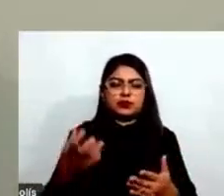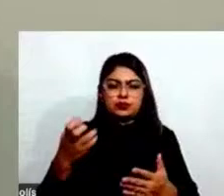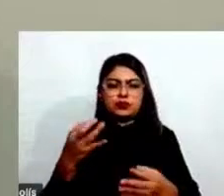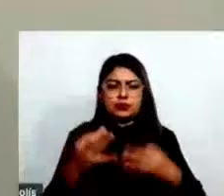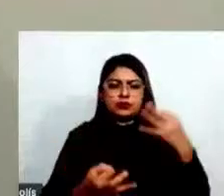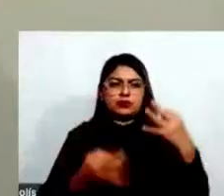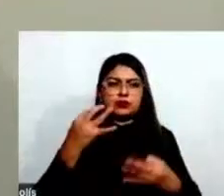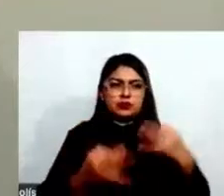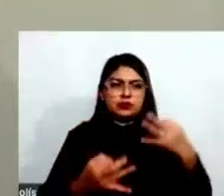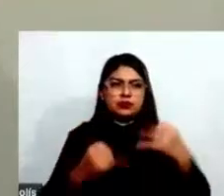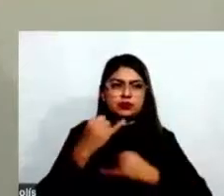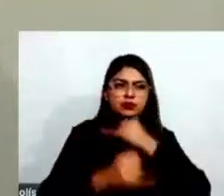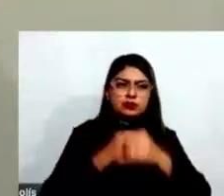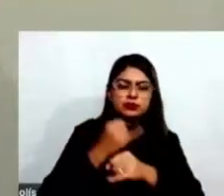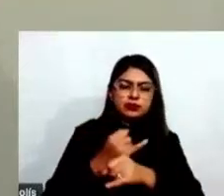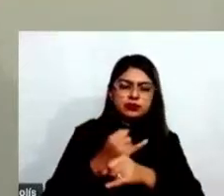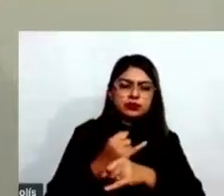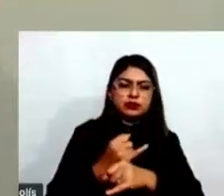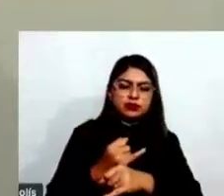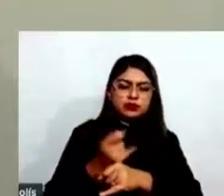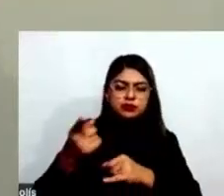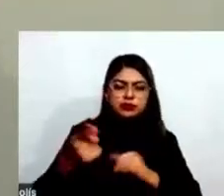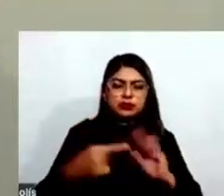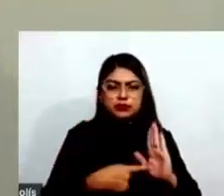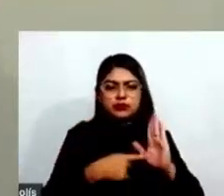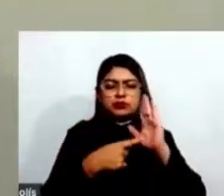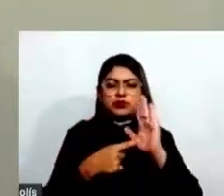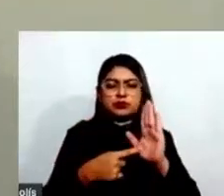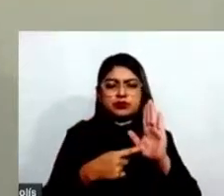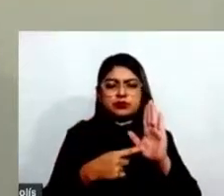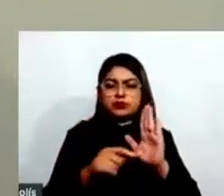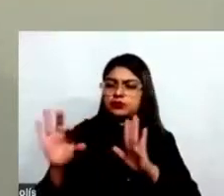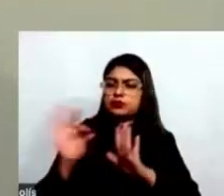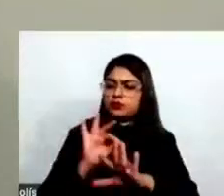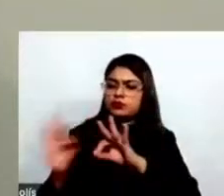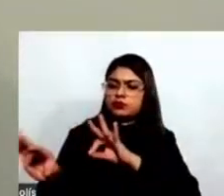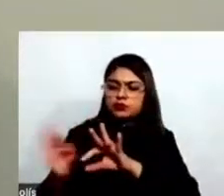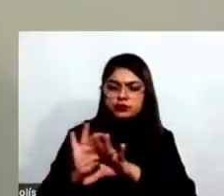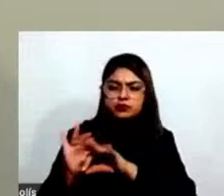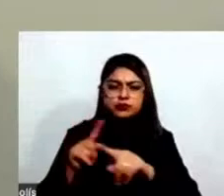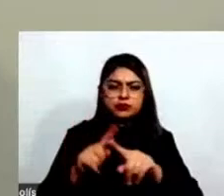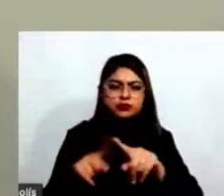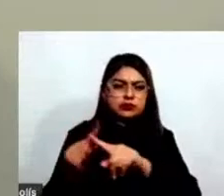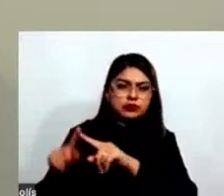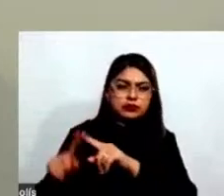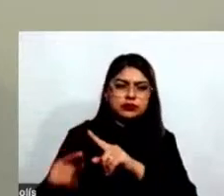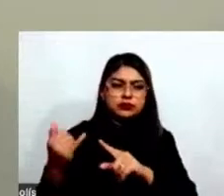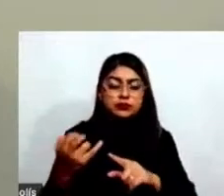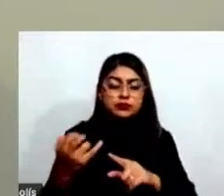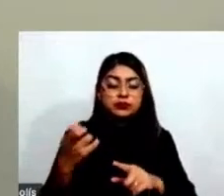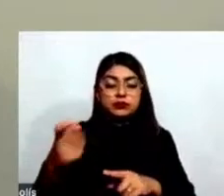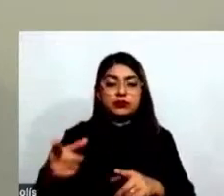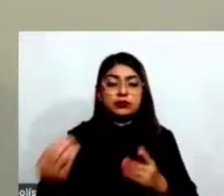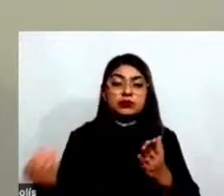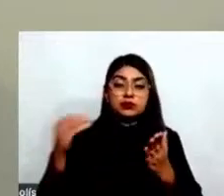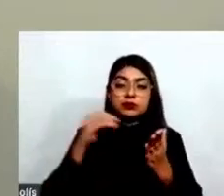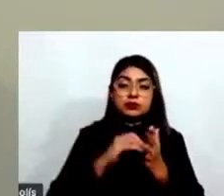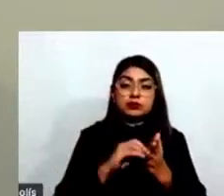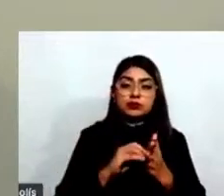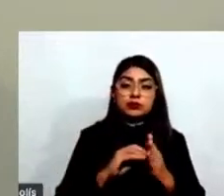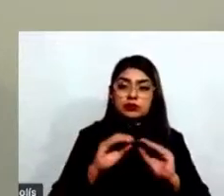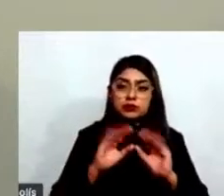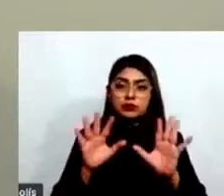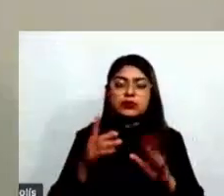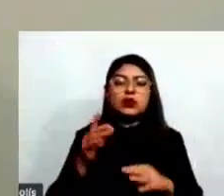cogido estos principios y los ha desarrollado puntualmente como vertientes tanto de principios de